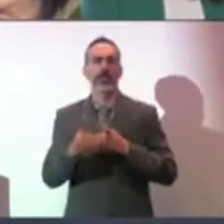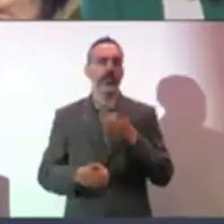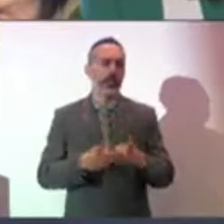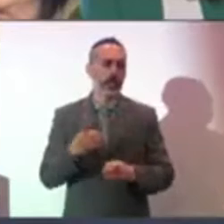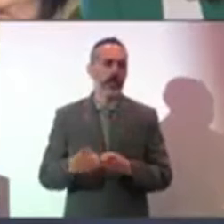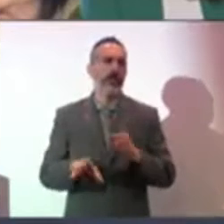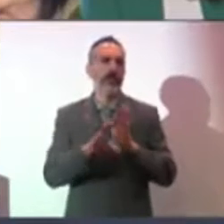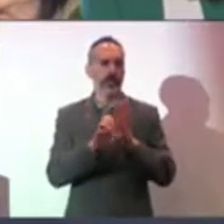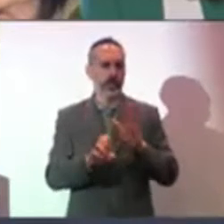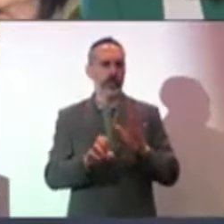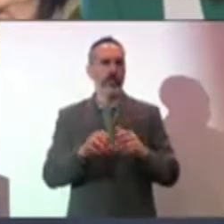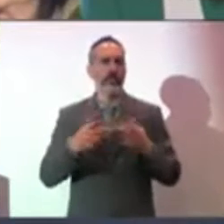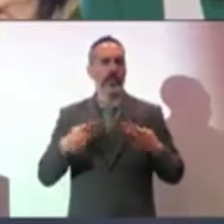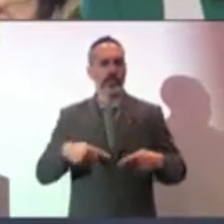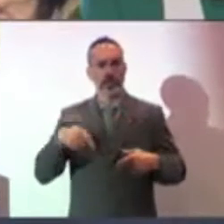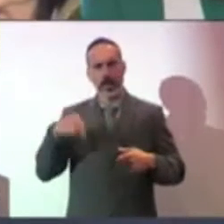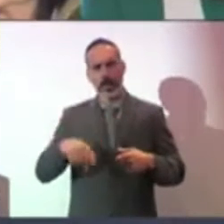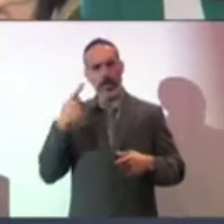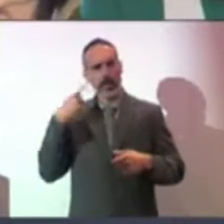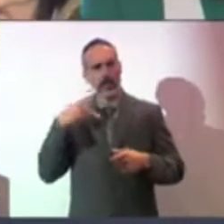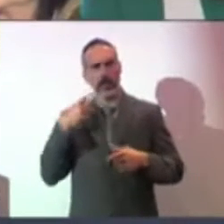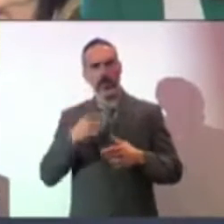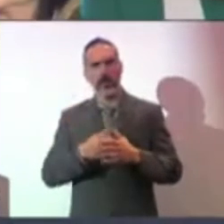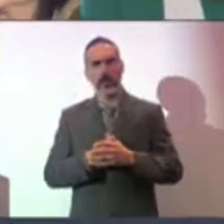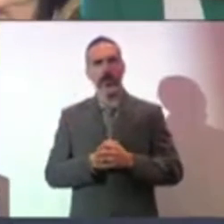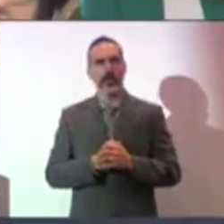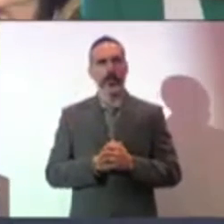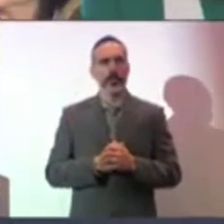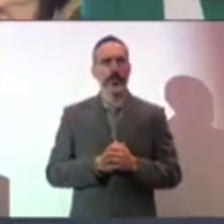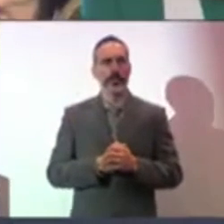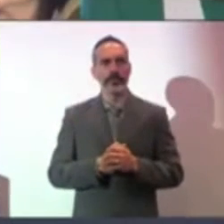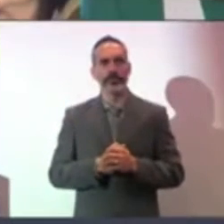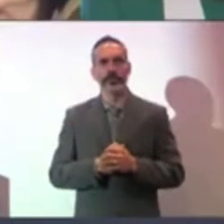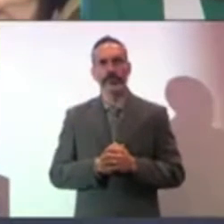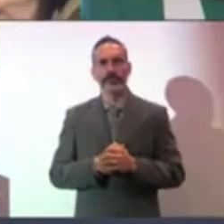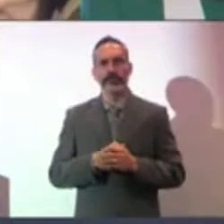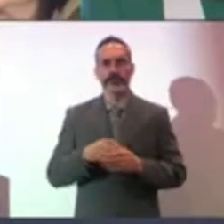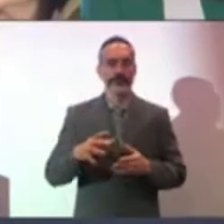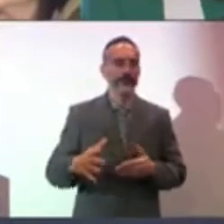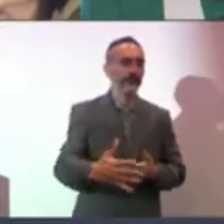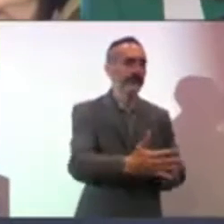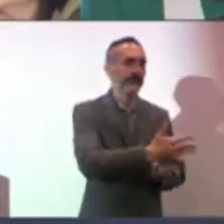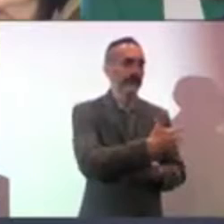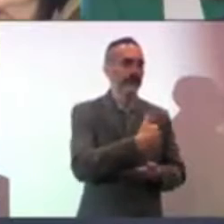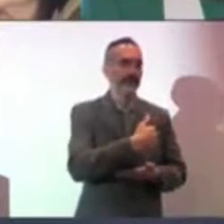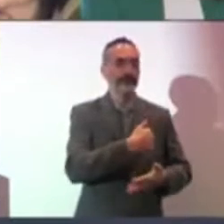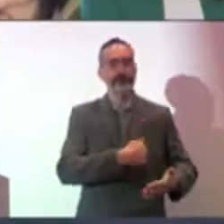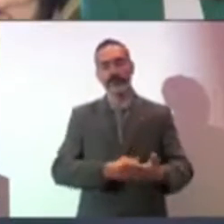de poblanas y poblanos? ¿Cómo se ha recuperado y reordenado la sala de